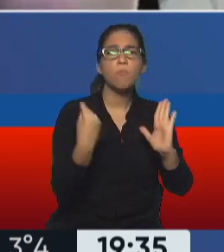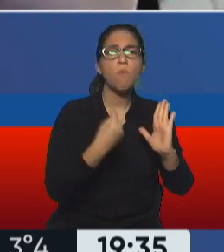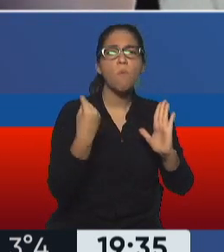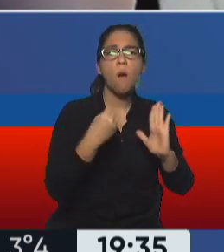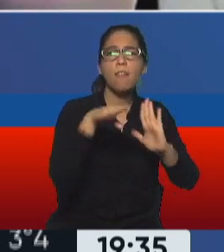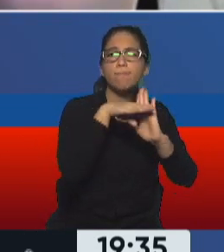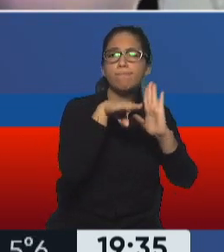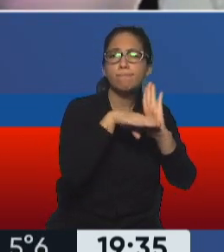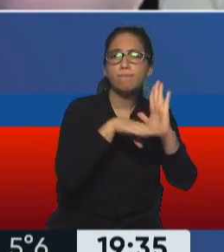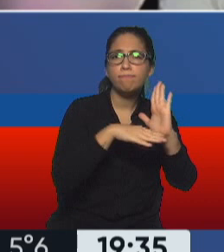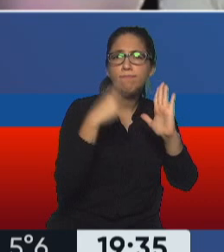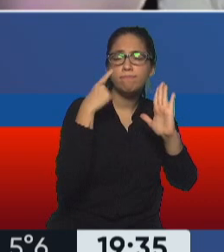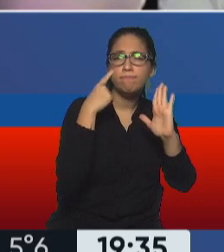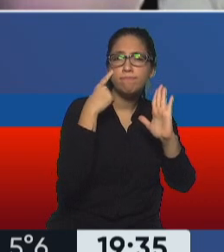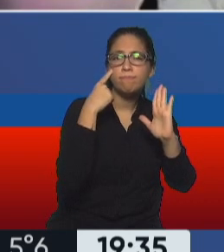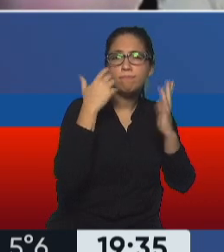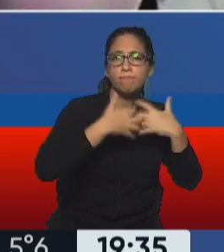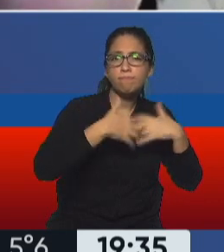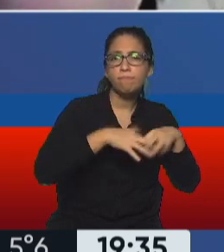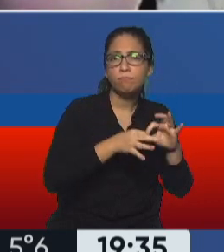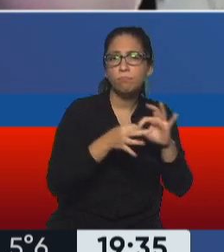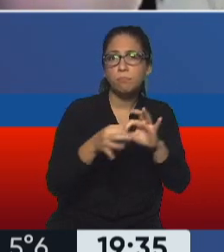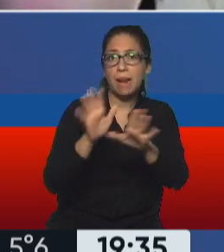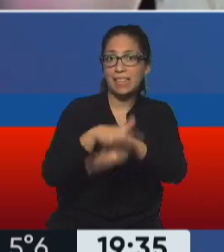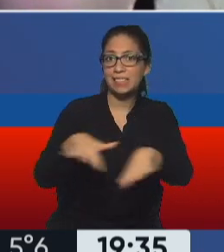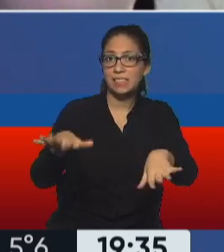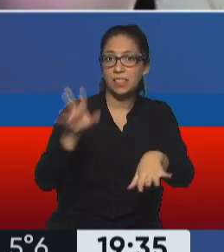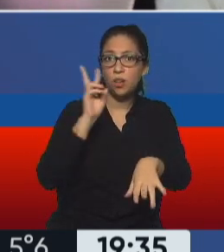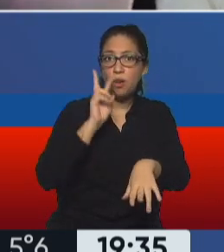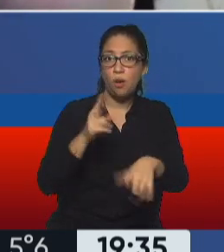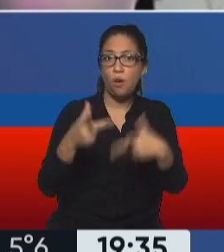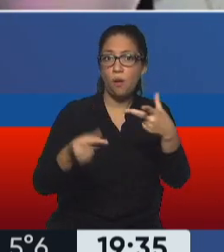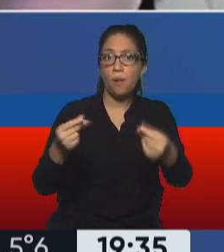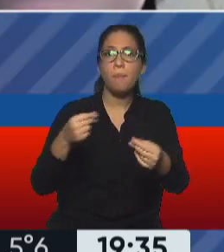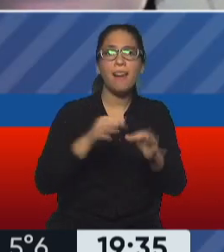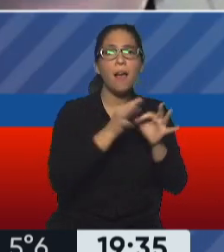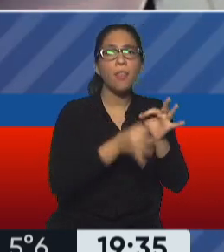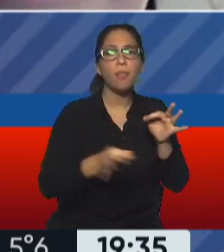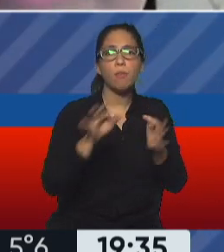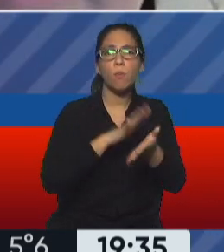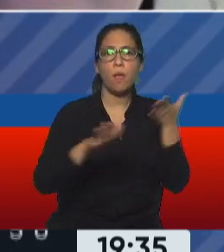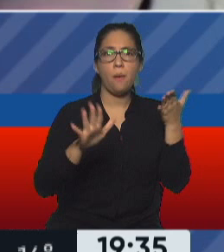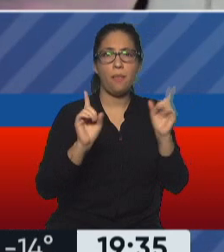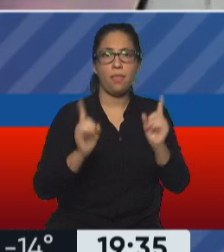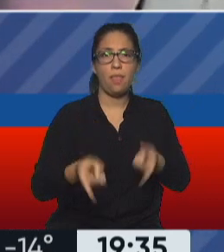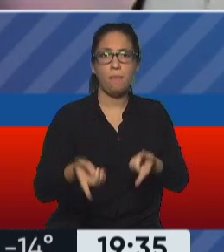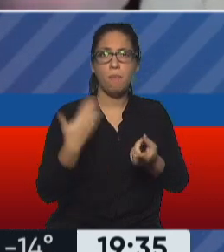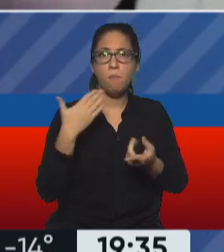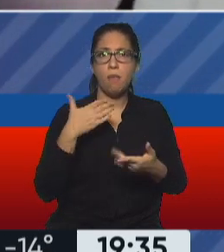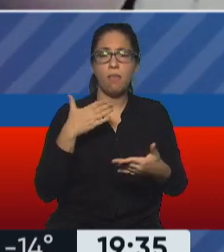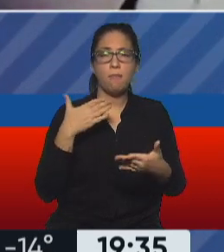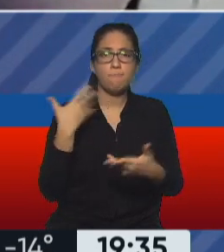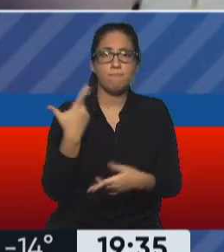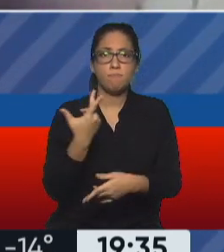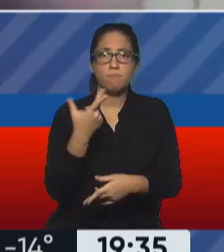cuenta con respecto, ya que hablamos de vacunación a niños, a estas nuevas variantes que pueden intervenir o pueden interferir tal